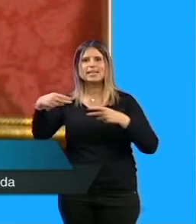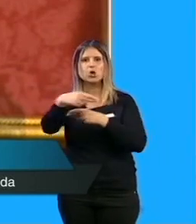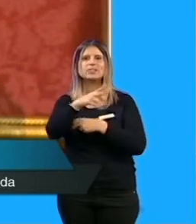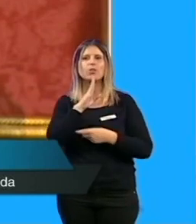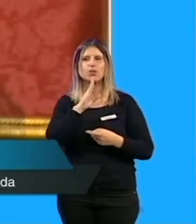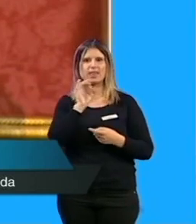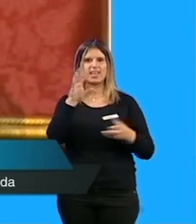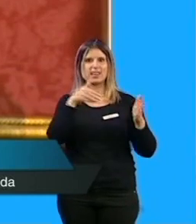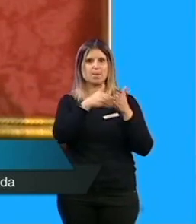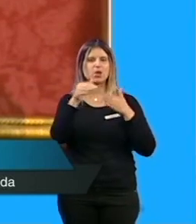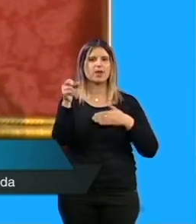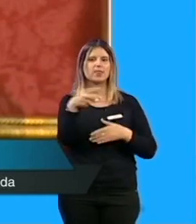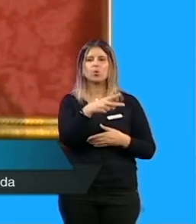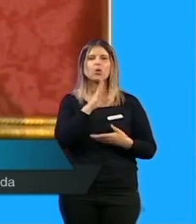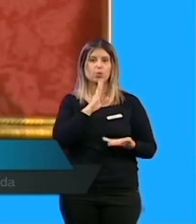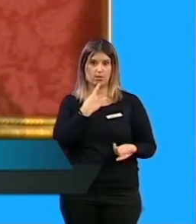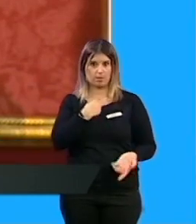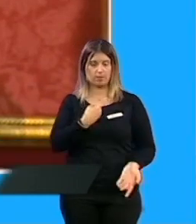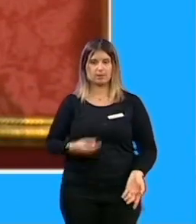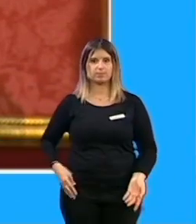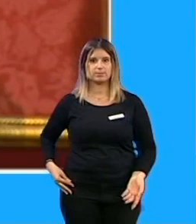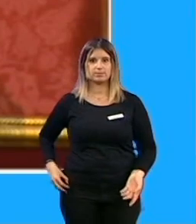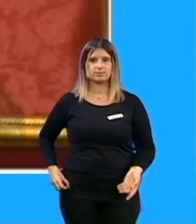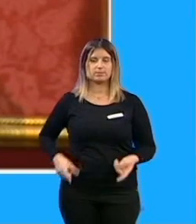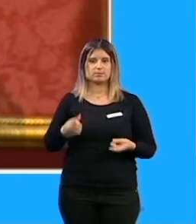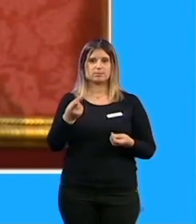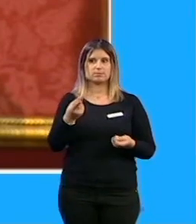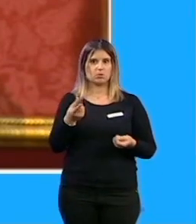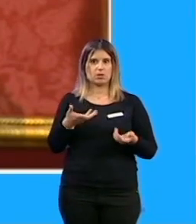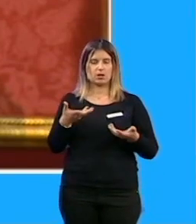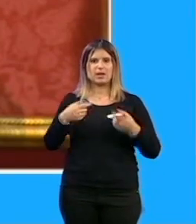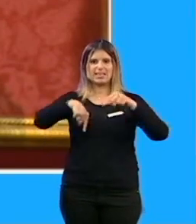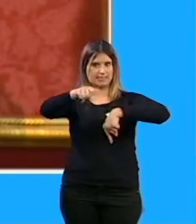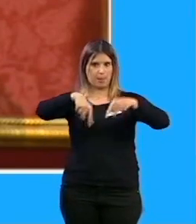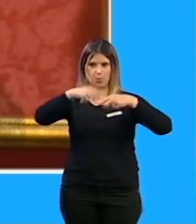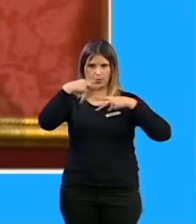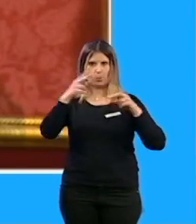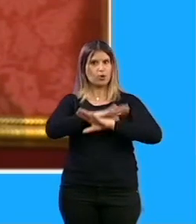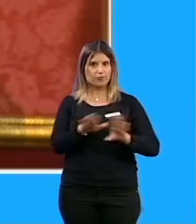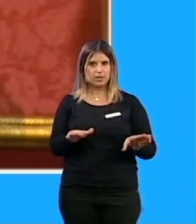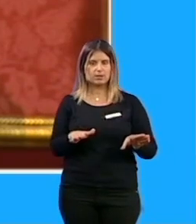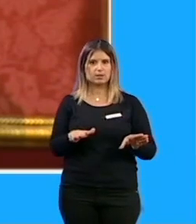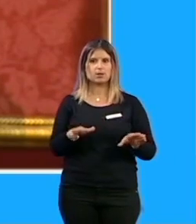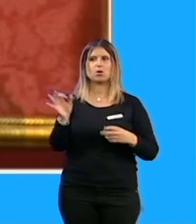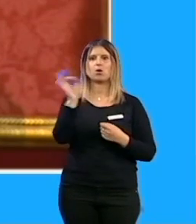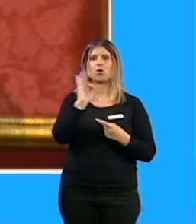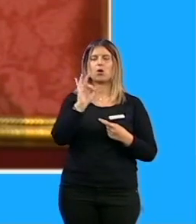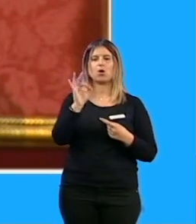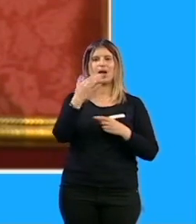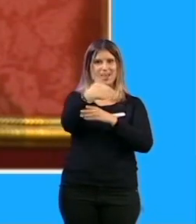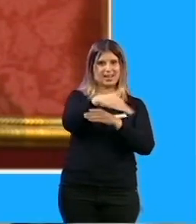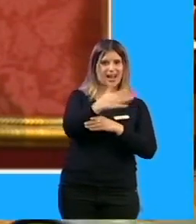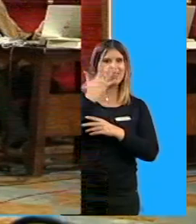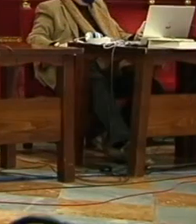15 millones de euros? Díganme. ¿Dejamos de prestar el servicio de transporte público? ¿Dejamos de limpiar las